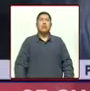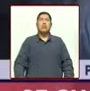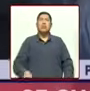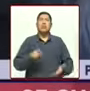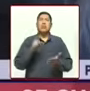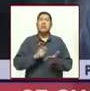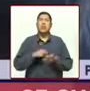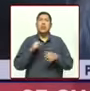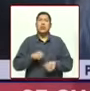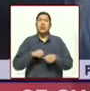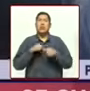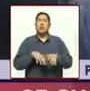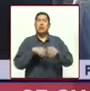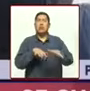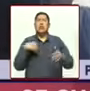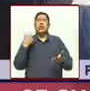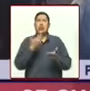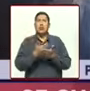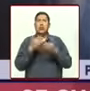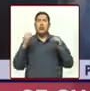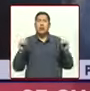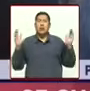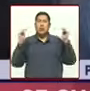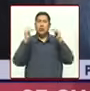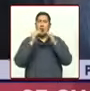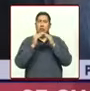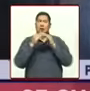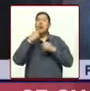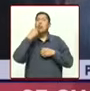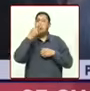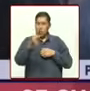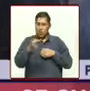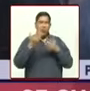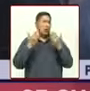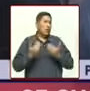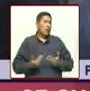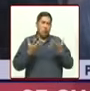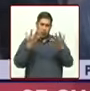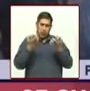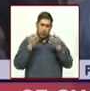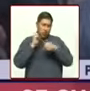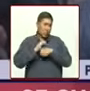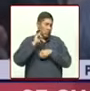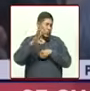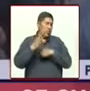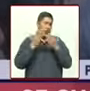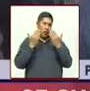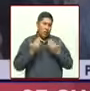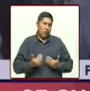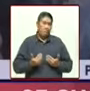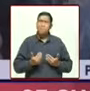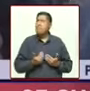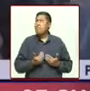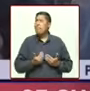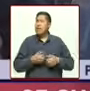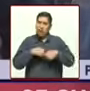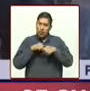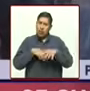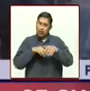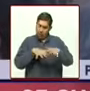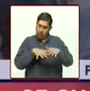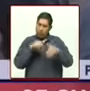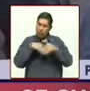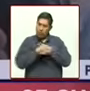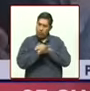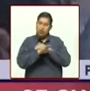Esta marcha va a llegar a la ciudad de La Paz. Como lo hemos dicho, ahora quiero anunciar en este momento, la marcha va a